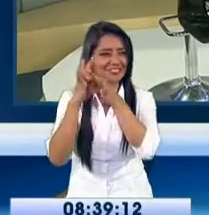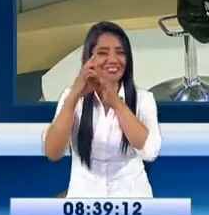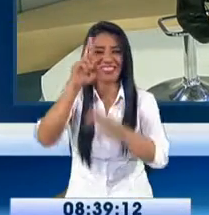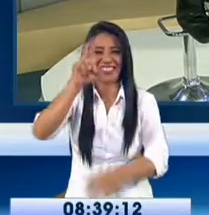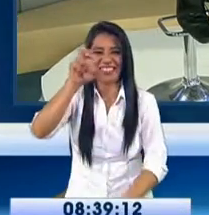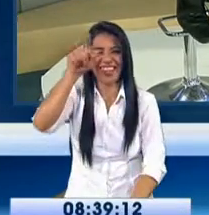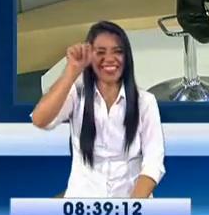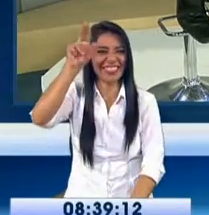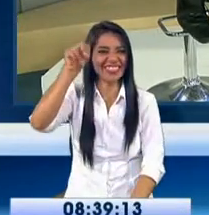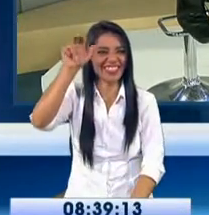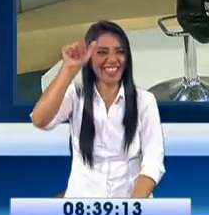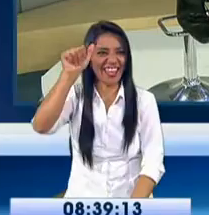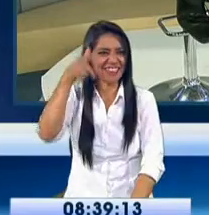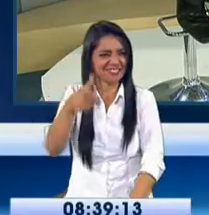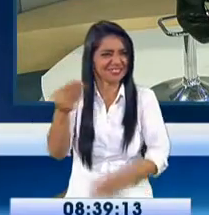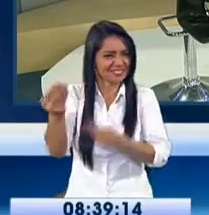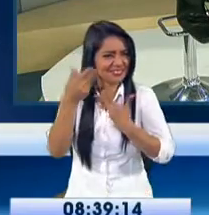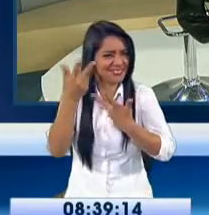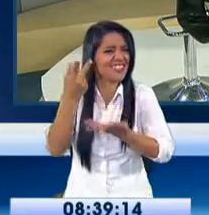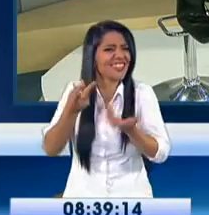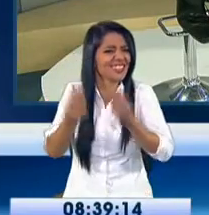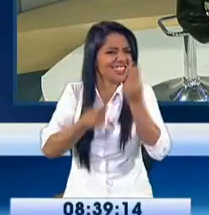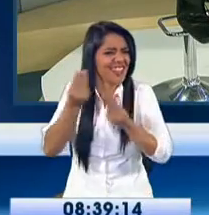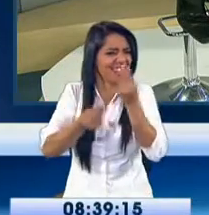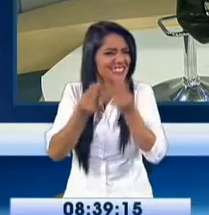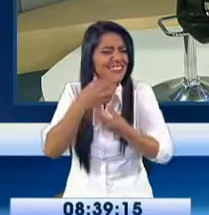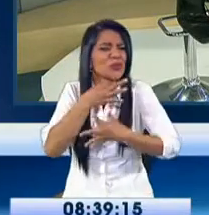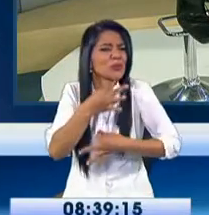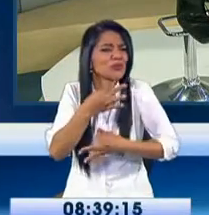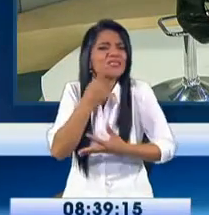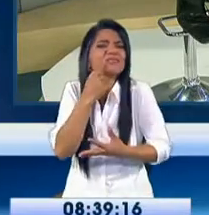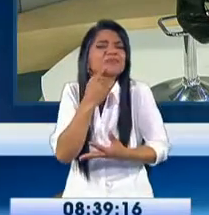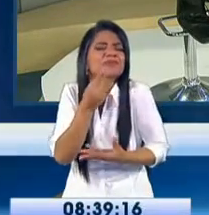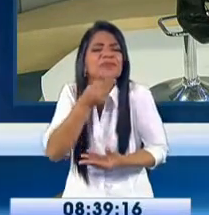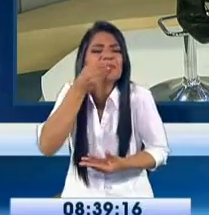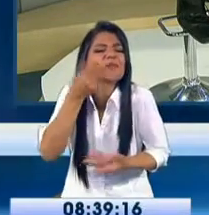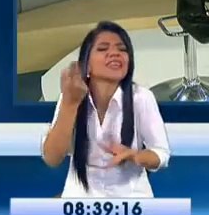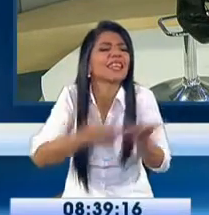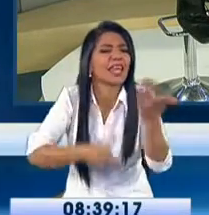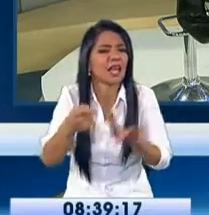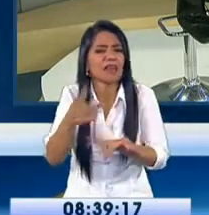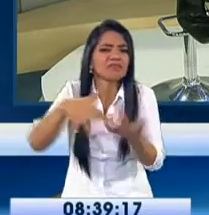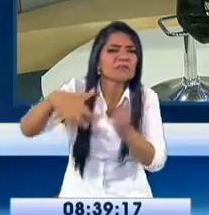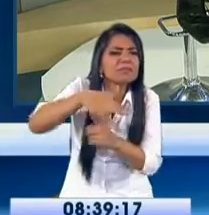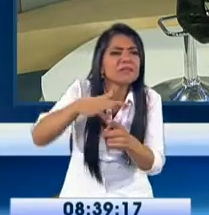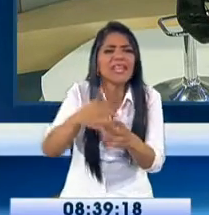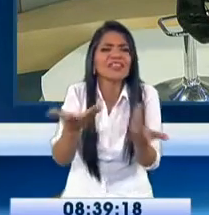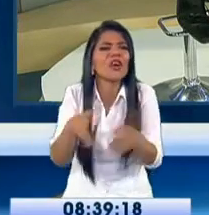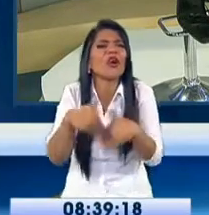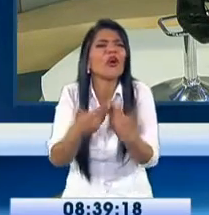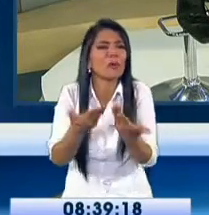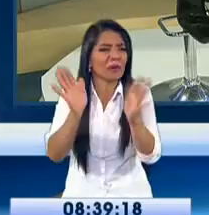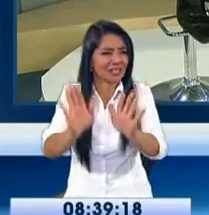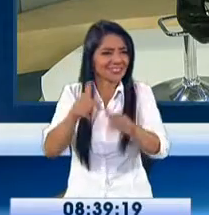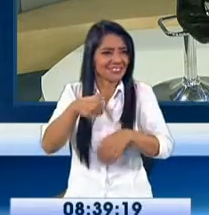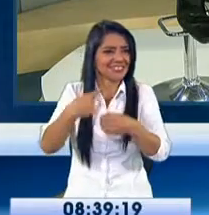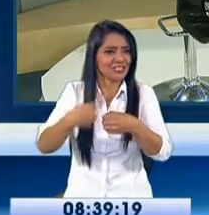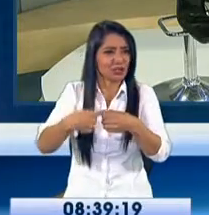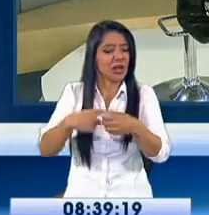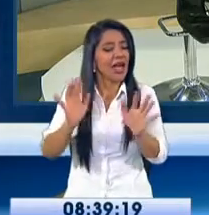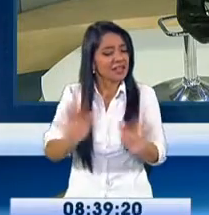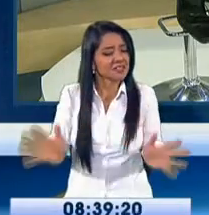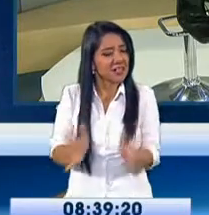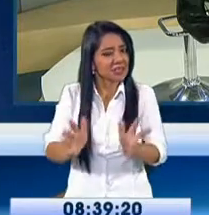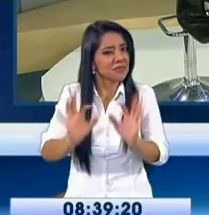vamos a dar paso enseguida para que los comente exactamente qué es lo que está degustando cuál es el ambiente y cuáles son las novedades de las huecas de la capital así que con ese